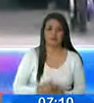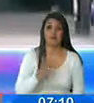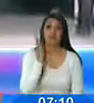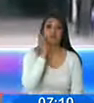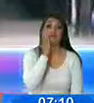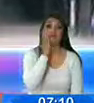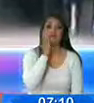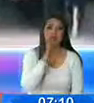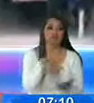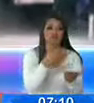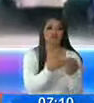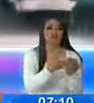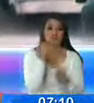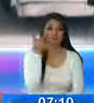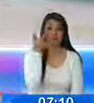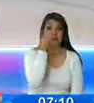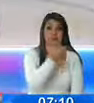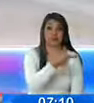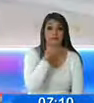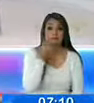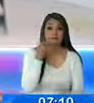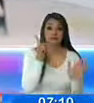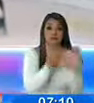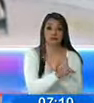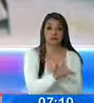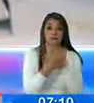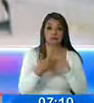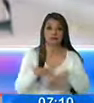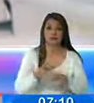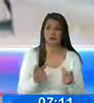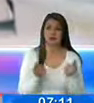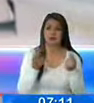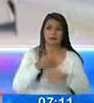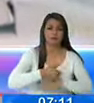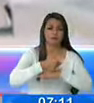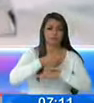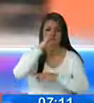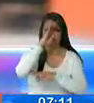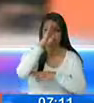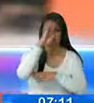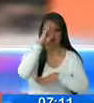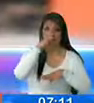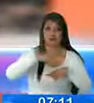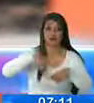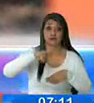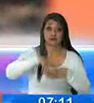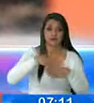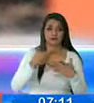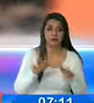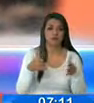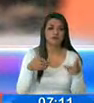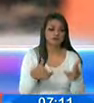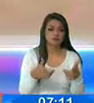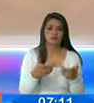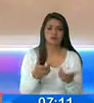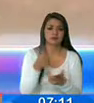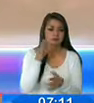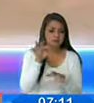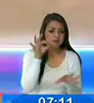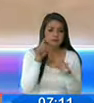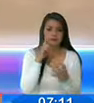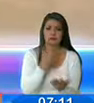la fiscalía para asentar la denuncia y de inmediato los agentes de la Policía Nacional acudieron al sitio para tomar